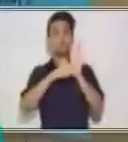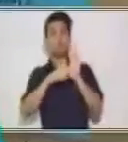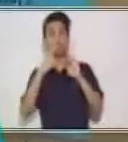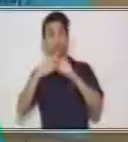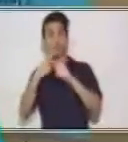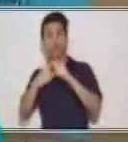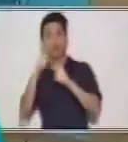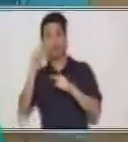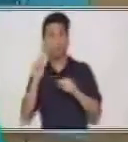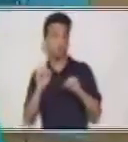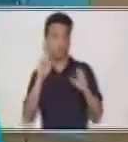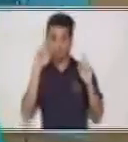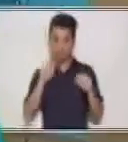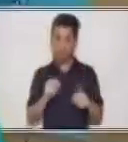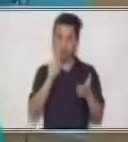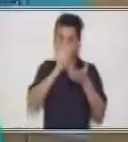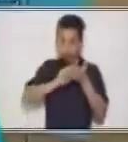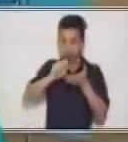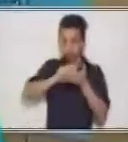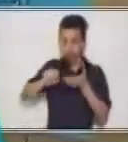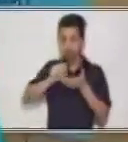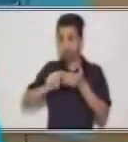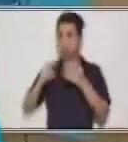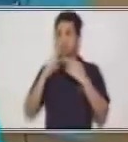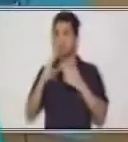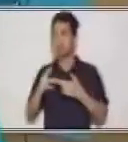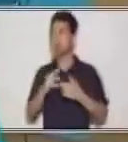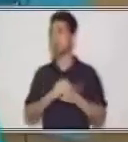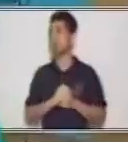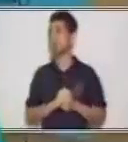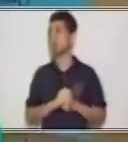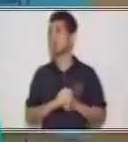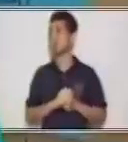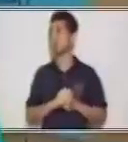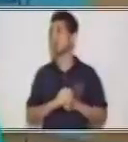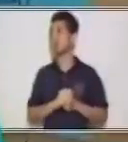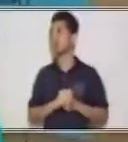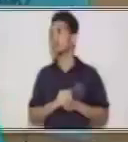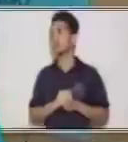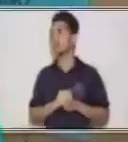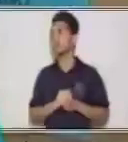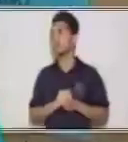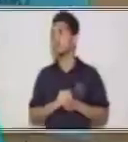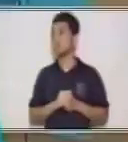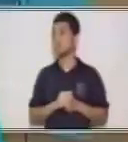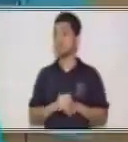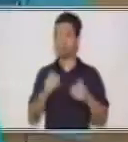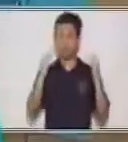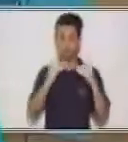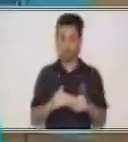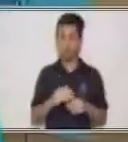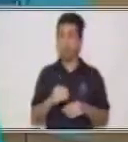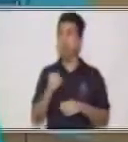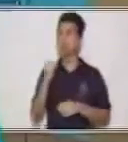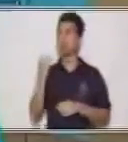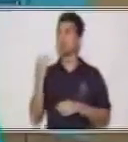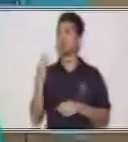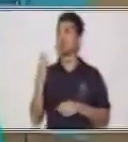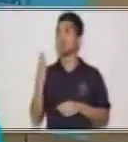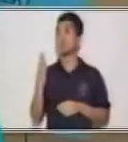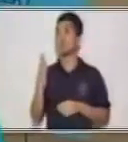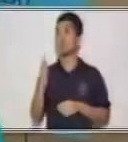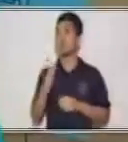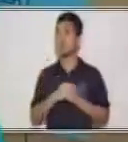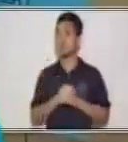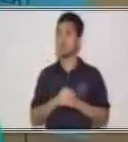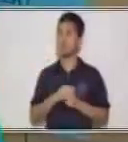letras la respuesta de este problema. Luego tenemos el número 5. El